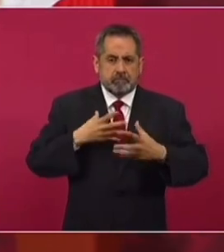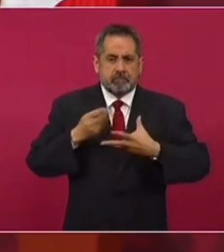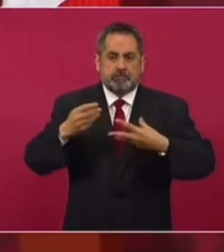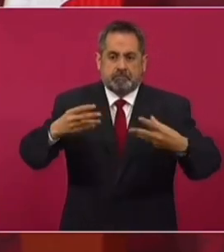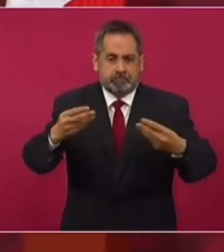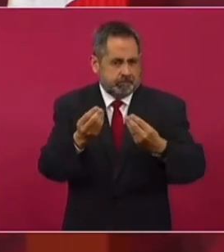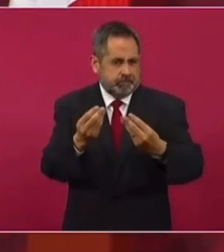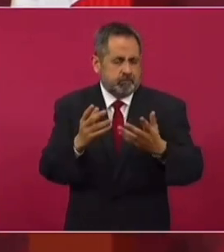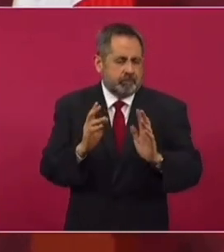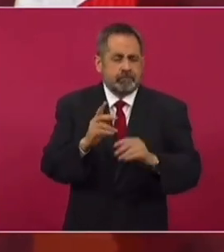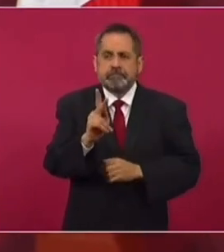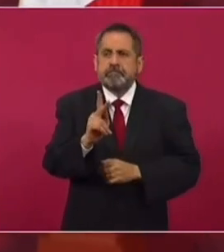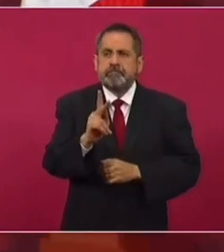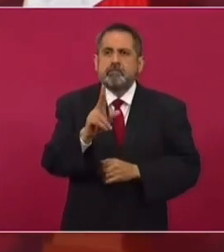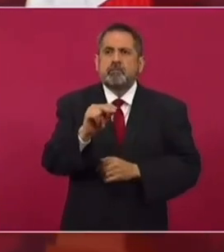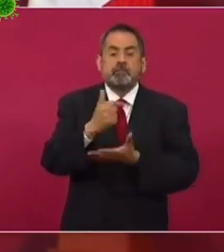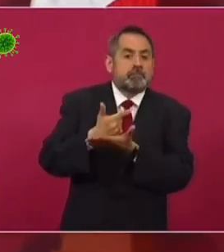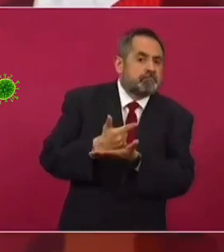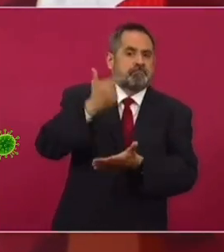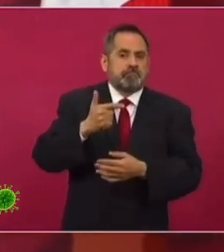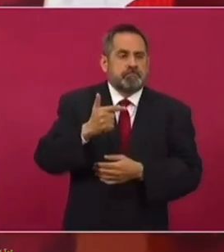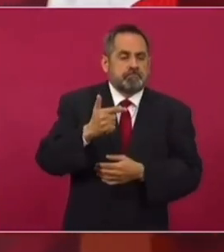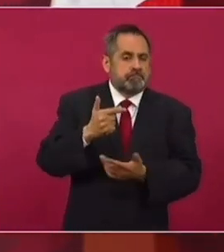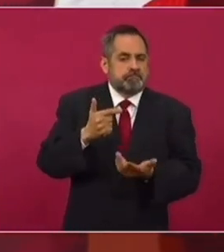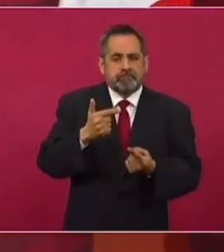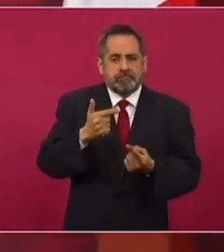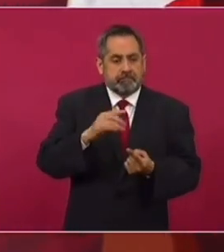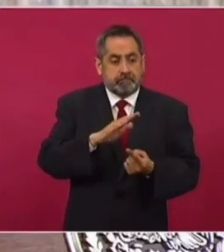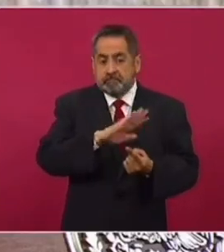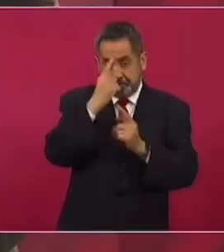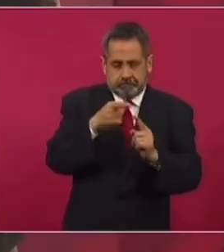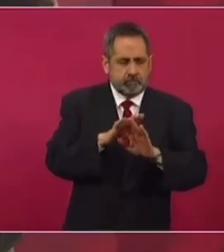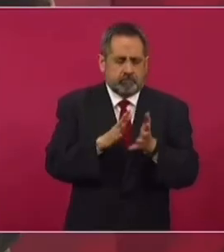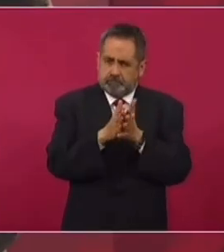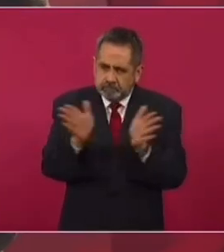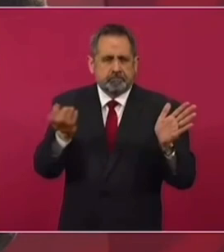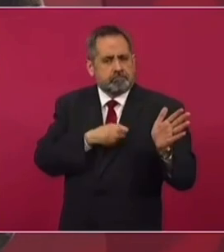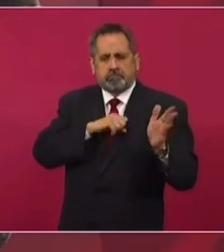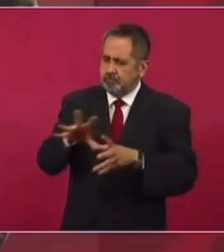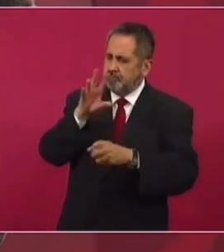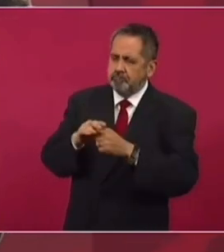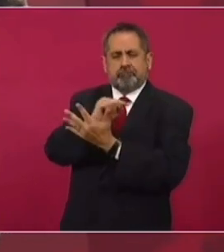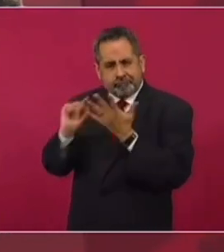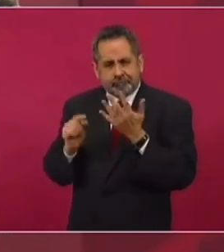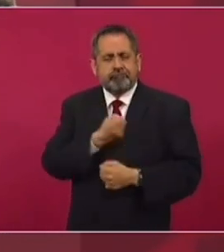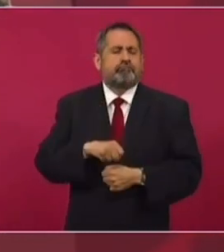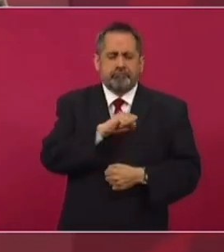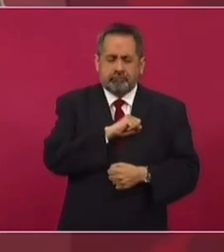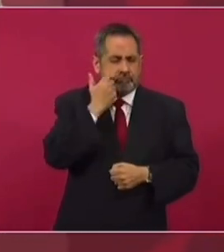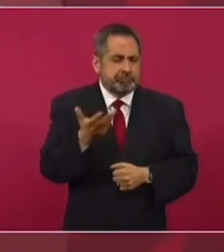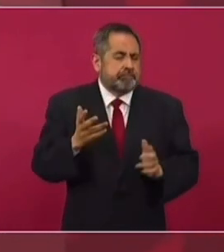contagiosa, no está resultando de mucha gravedad. En general, salud.